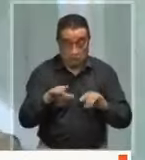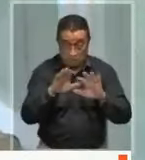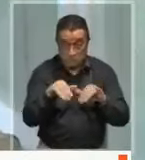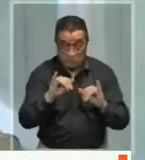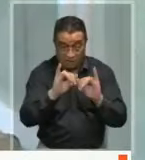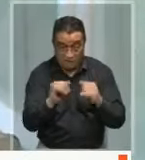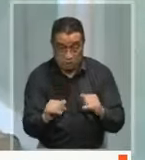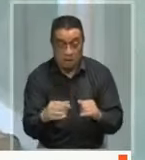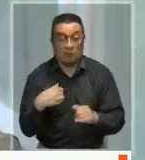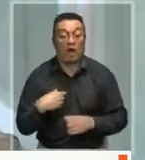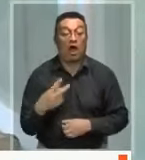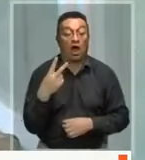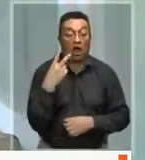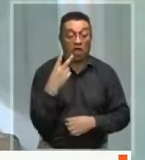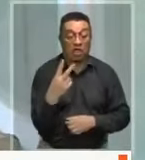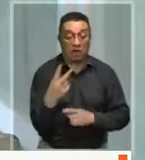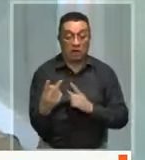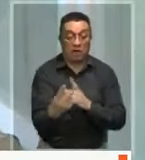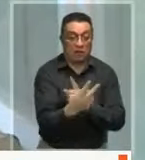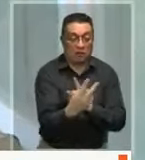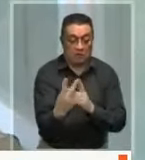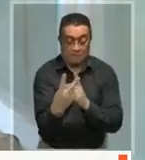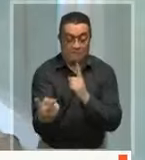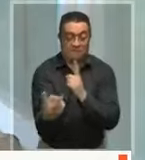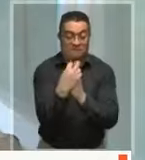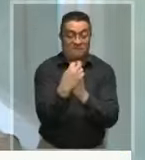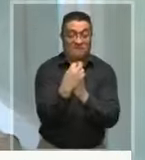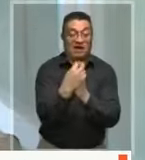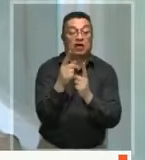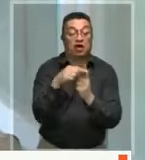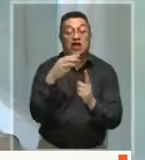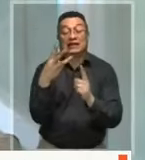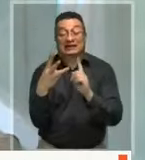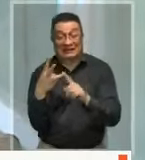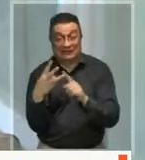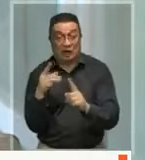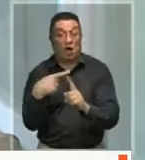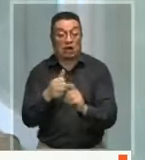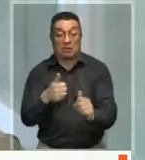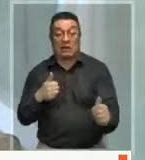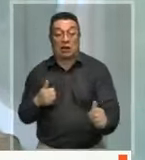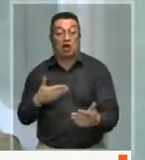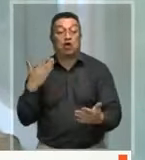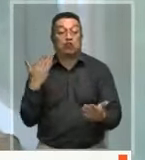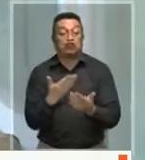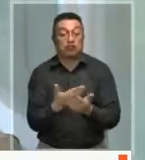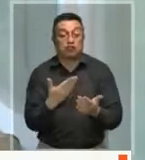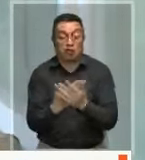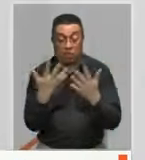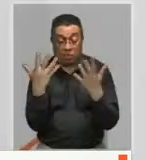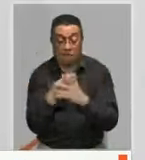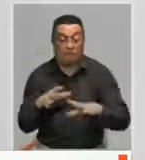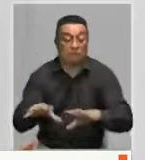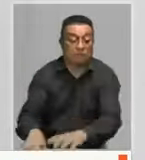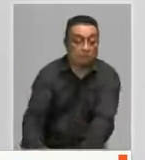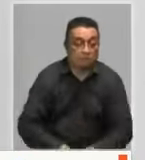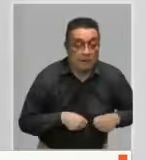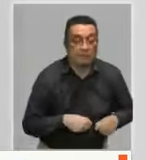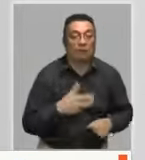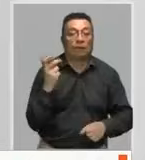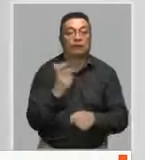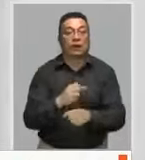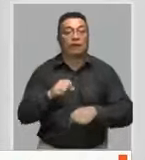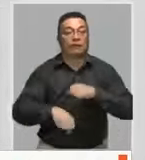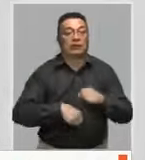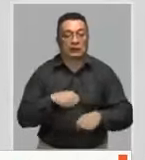dos entretienen a la víctima o dos forcejean con la víctima y el tercero, que es el que está más lejos, aprovecha el descuido y se lleva el artículo de valor. Y eso